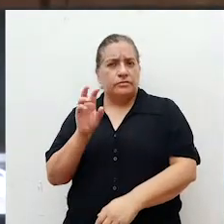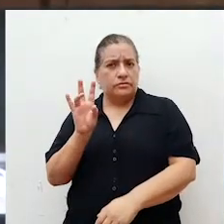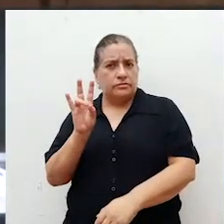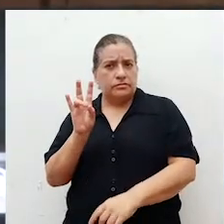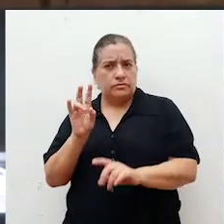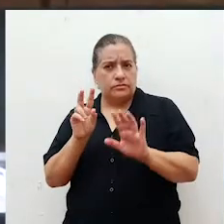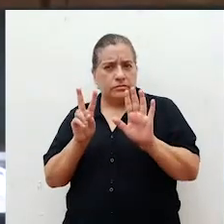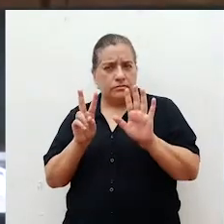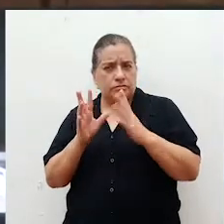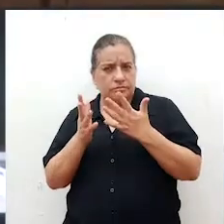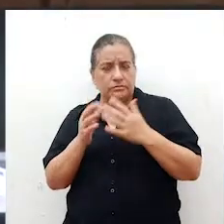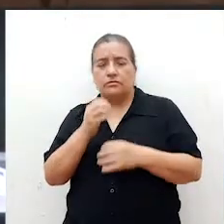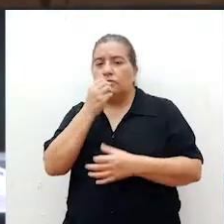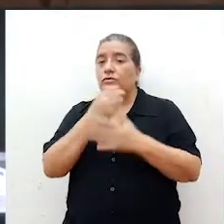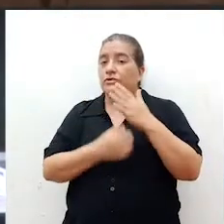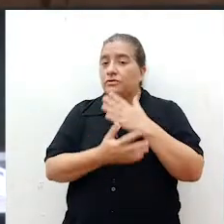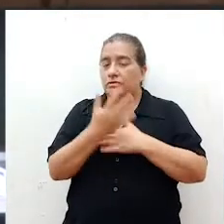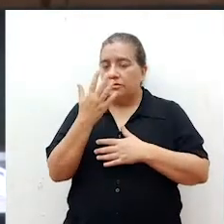ha salido en los últimos